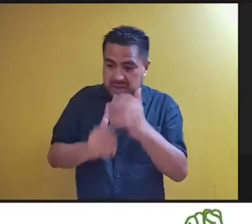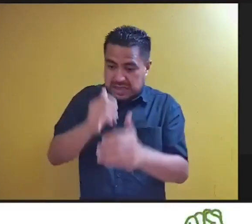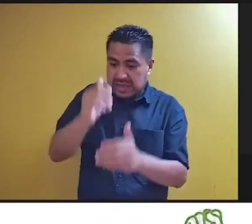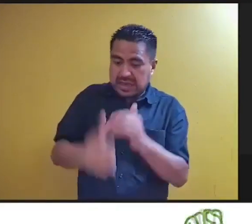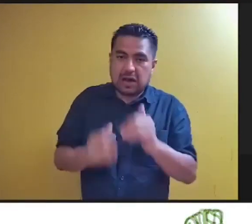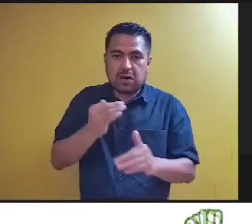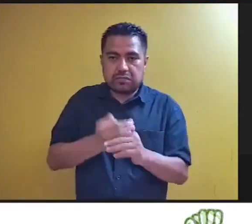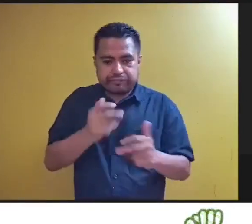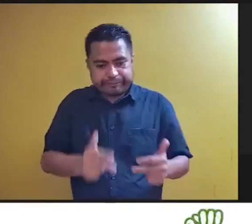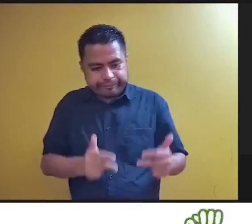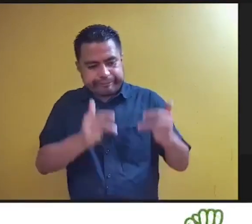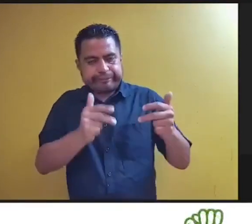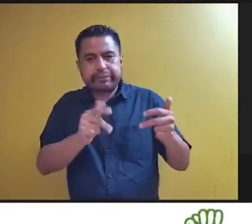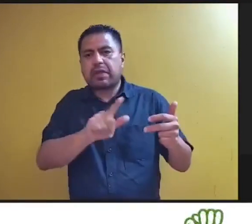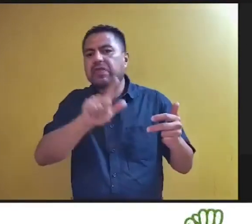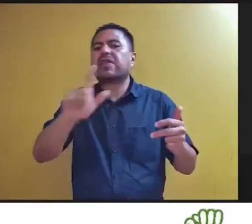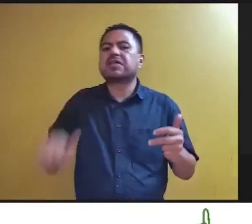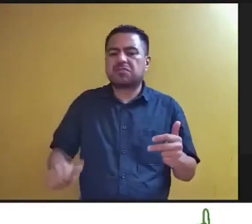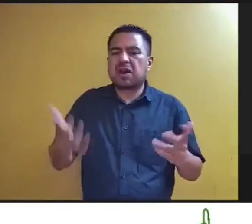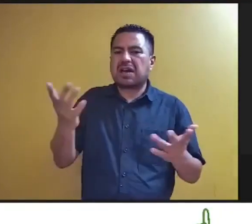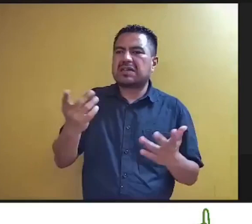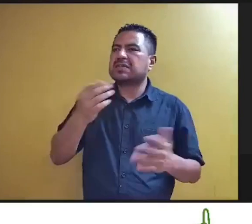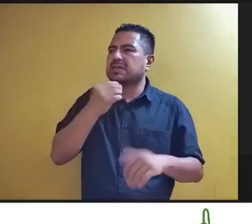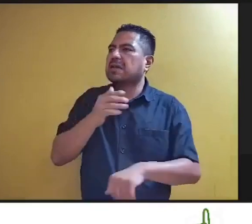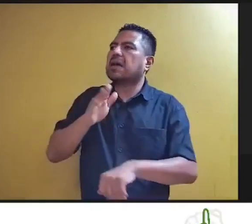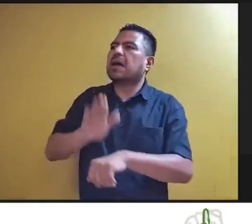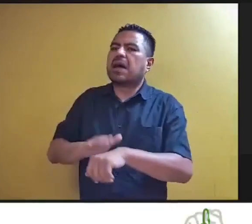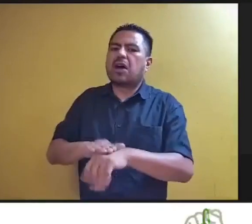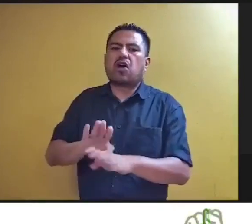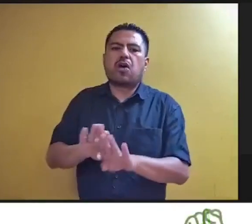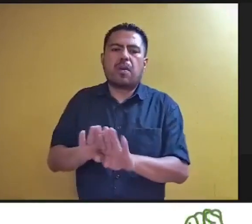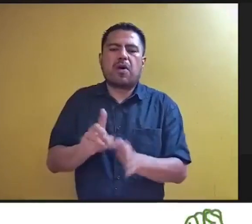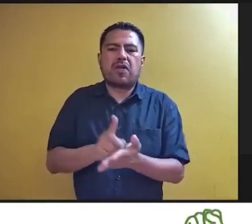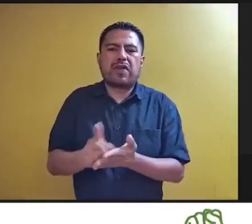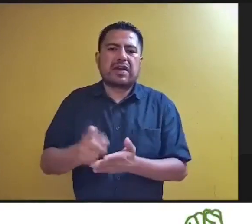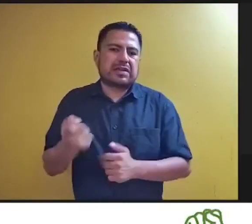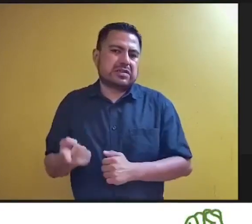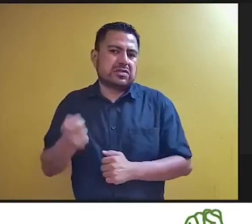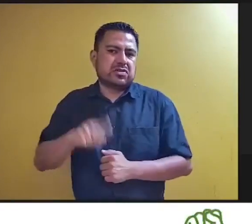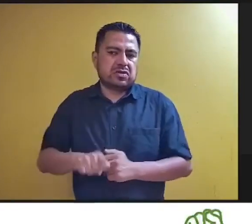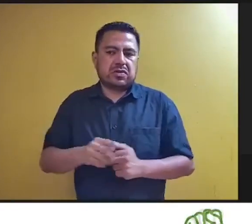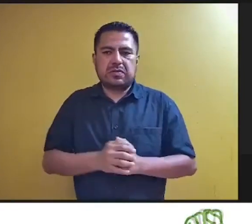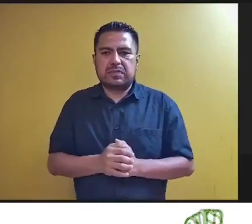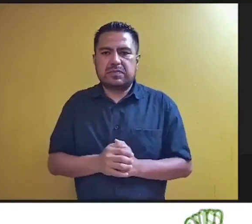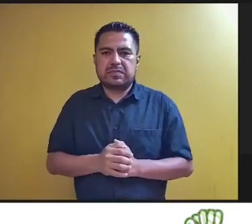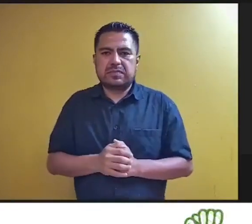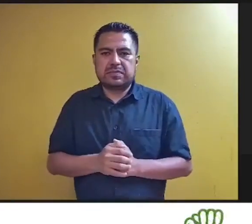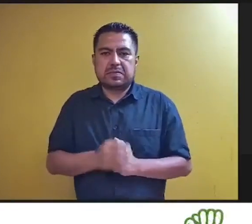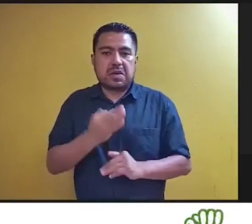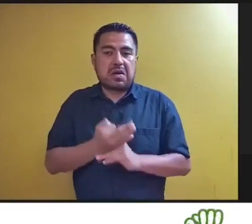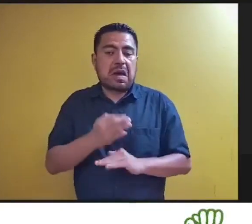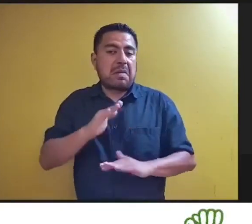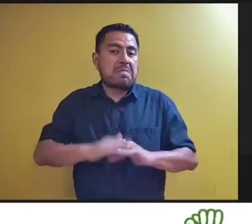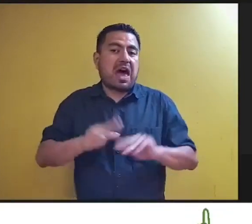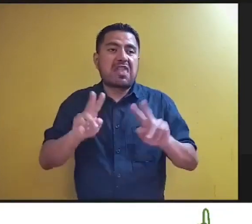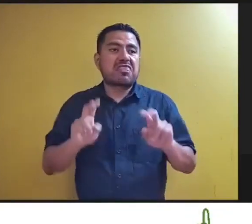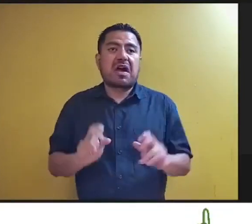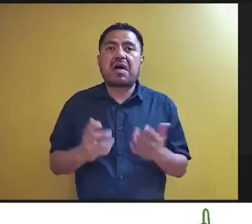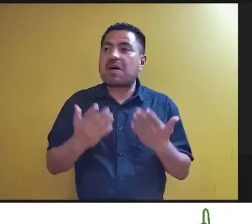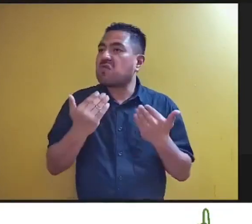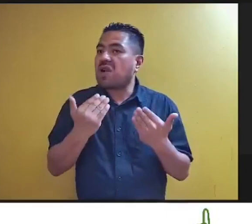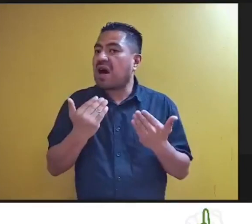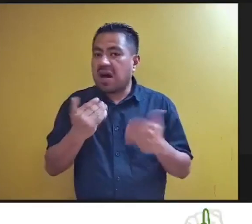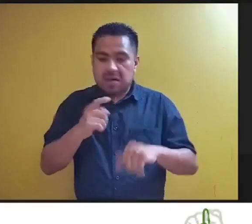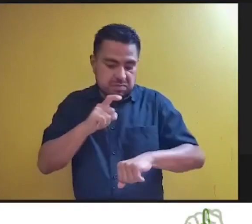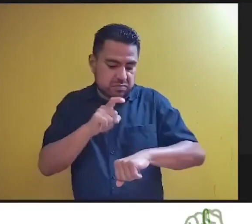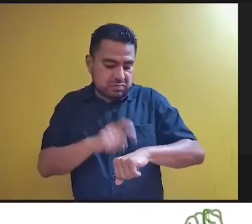de la presente sesión y en consecuencia notifíquese como en derecho corresponde. Al no haber más asuntos por